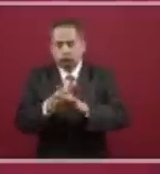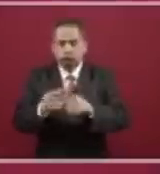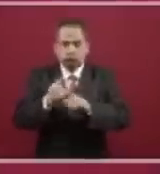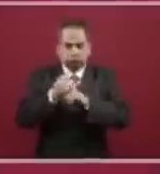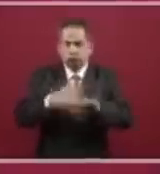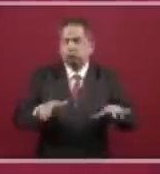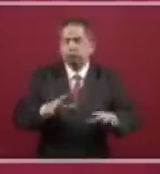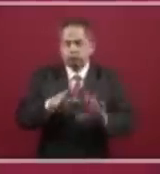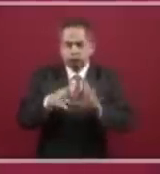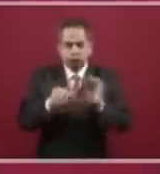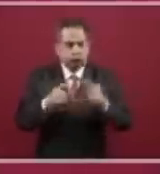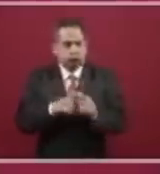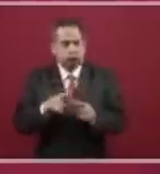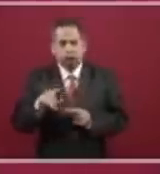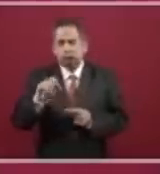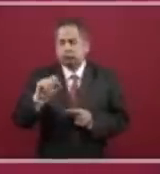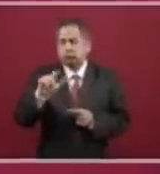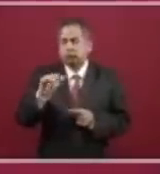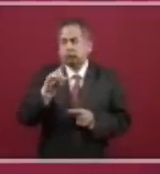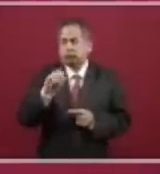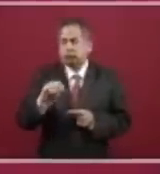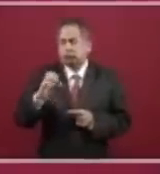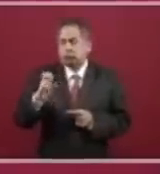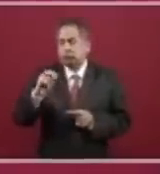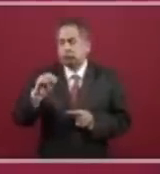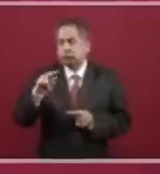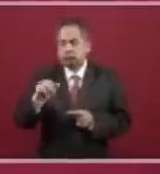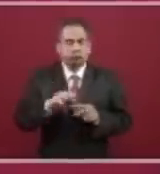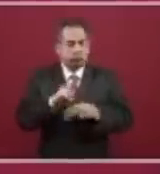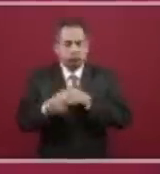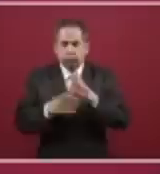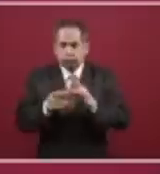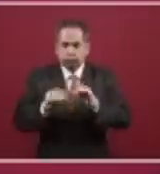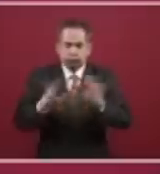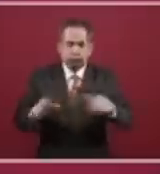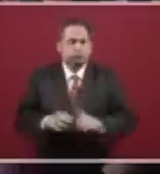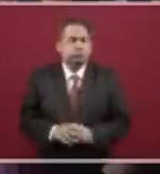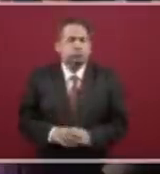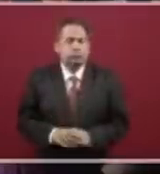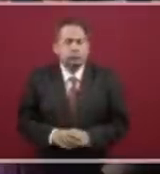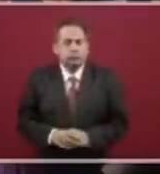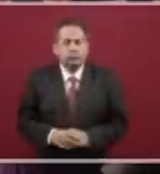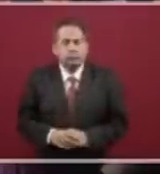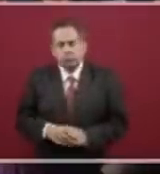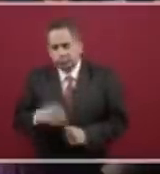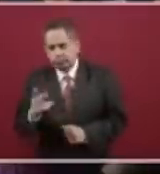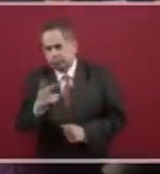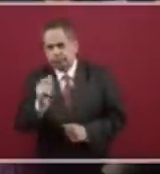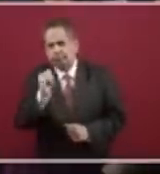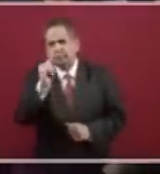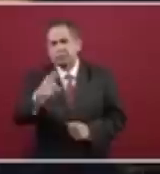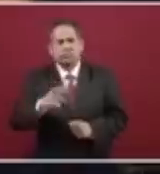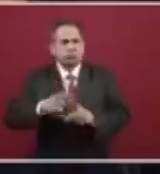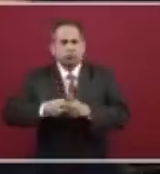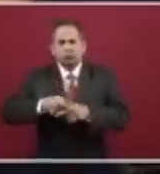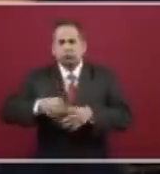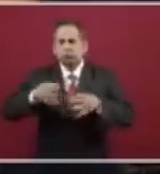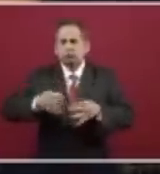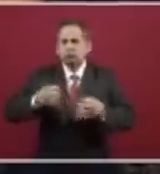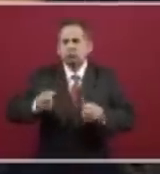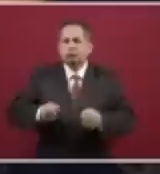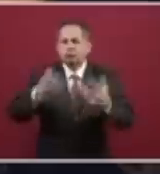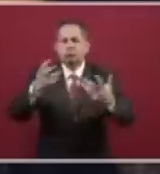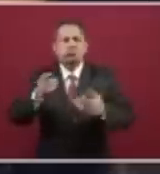estar alejandro encinas dándoles toda la información no andamos como adelantó ya si tiene alguna cifra oficial de cuántos